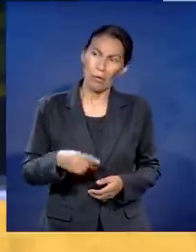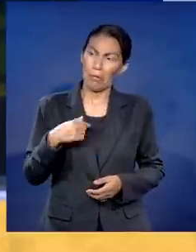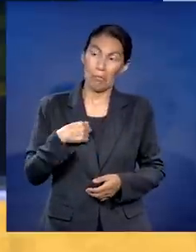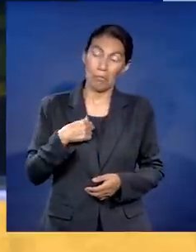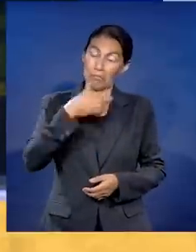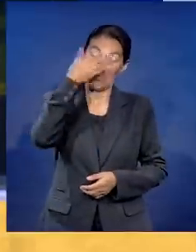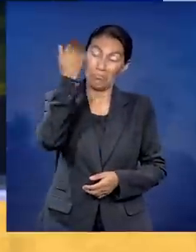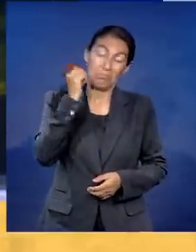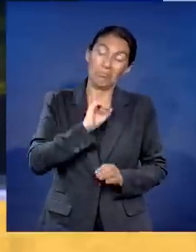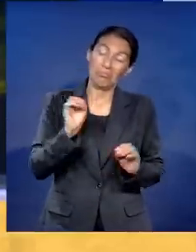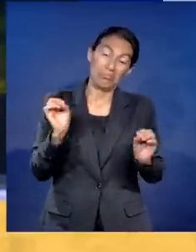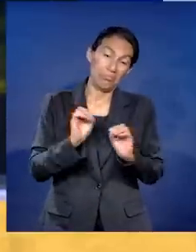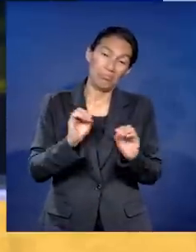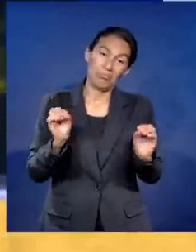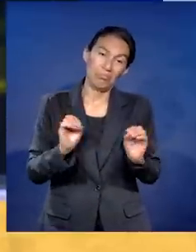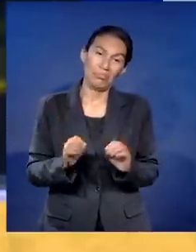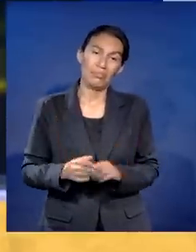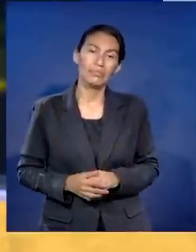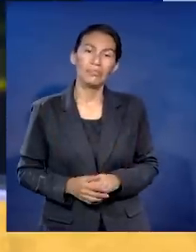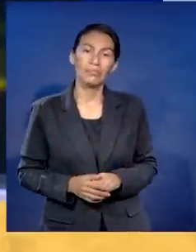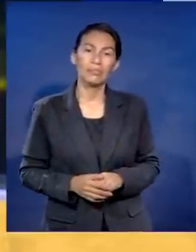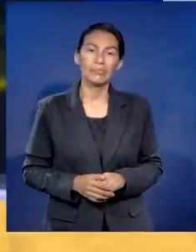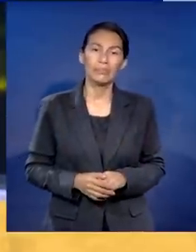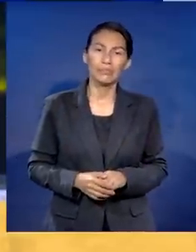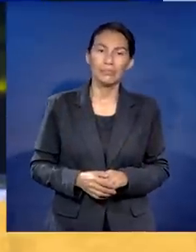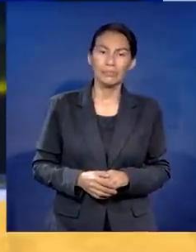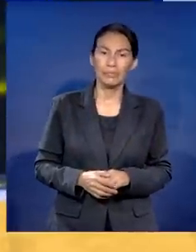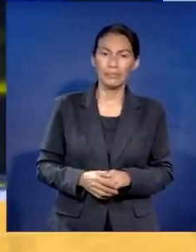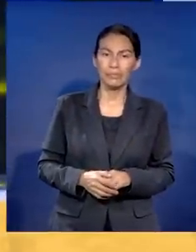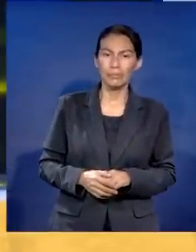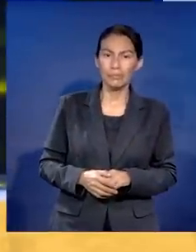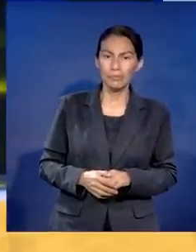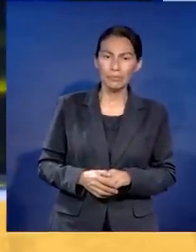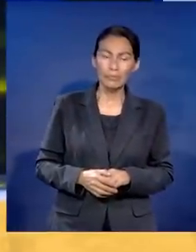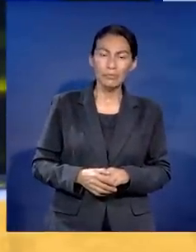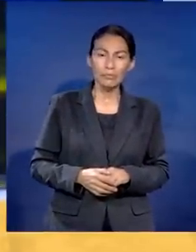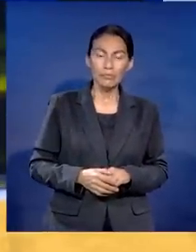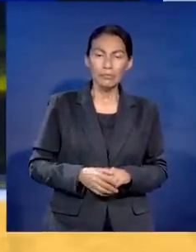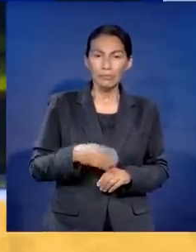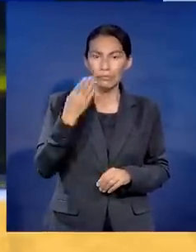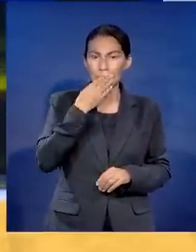Ahora contéstele el otro. No sé, yo tampoco. Dígale así al de al lado.